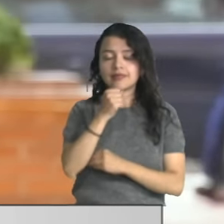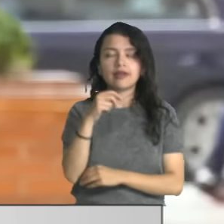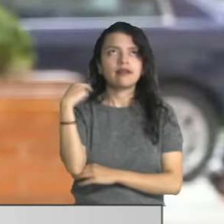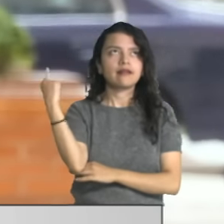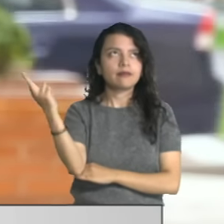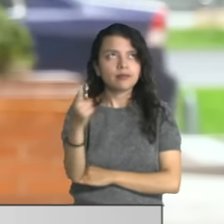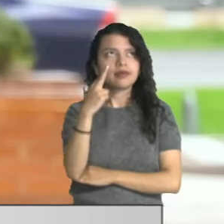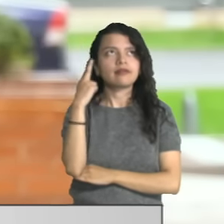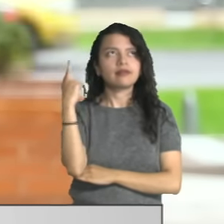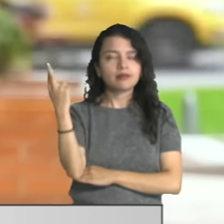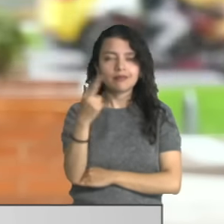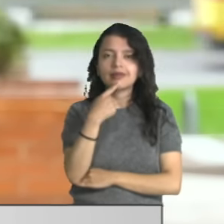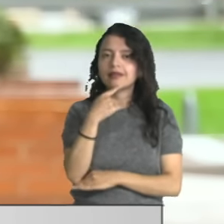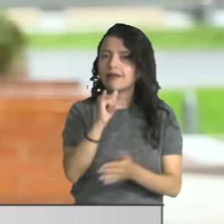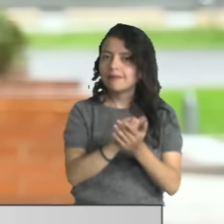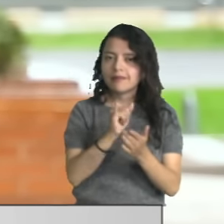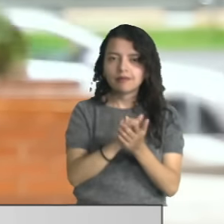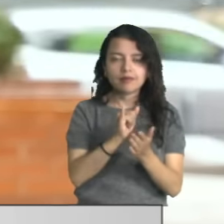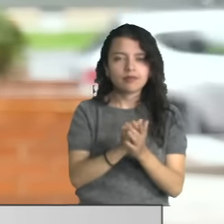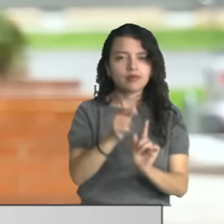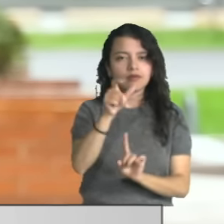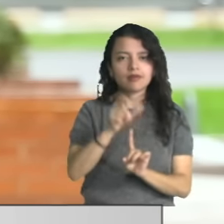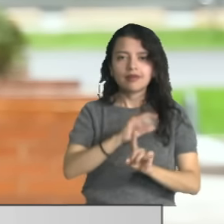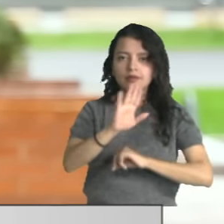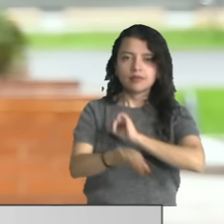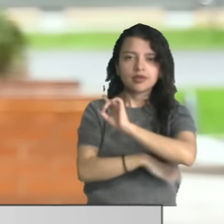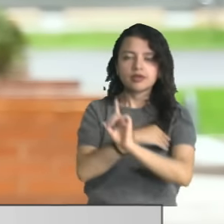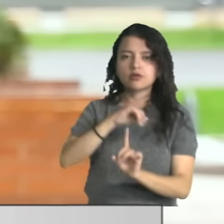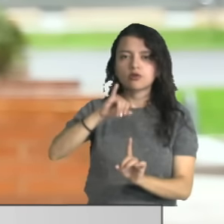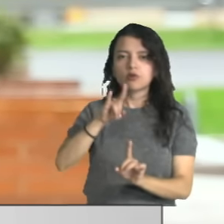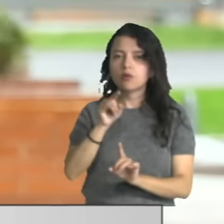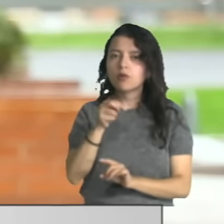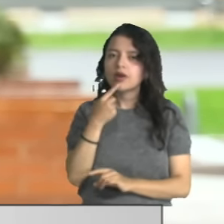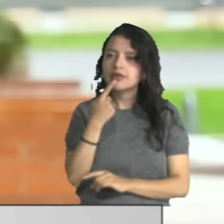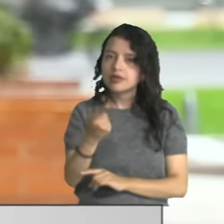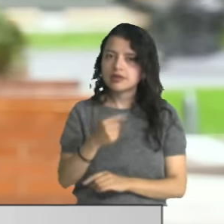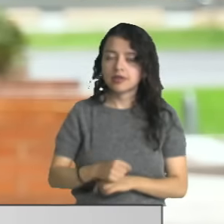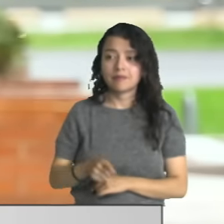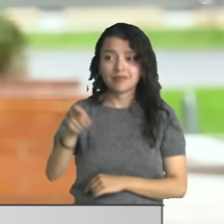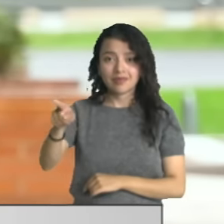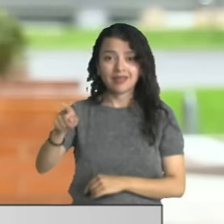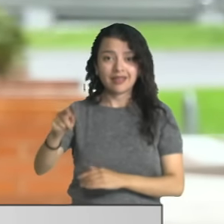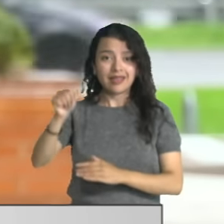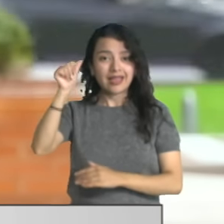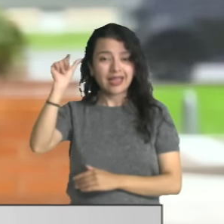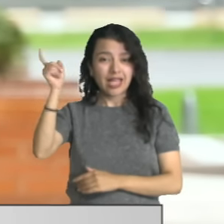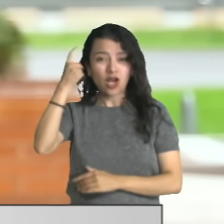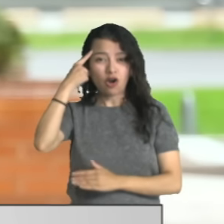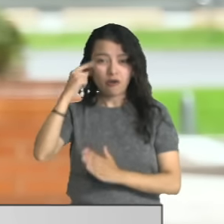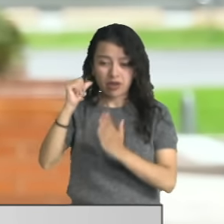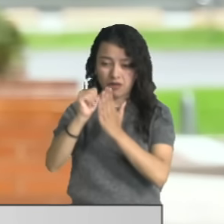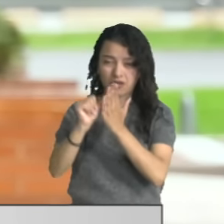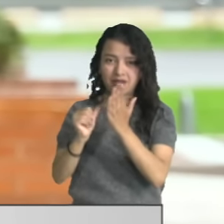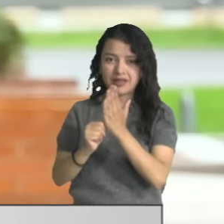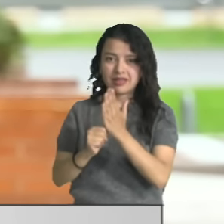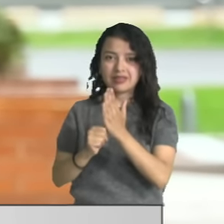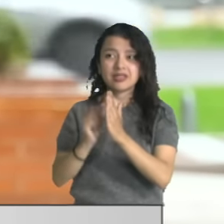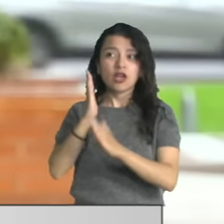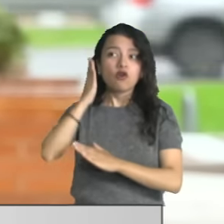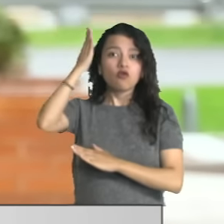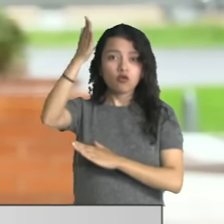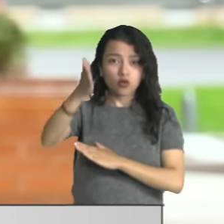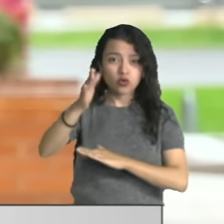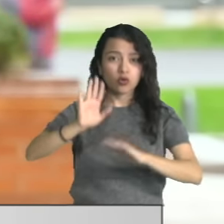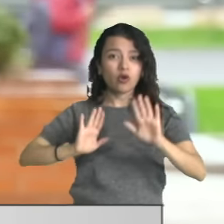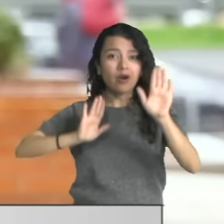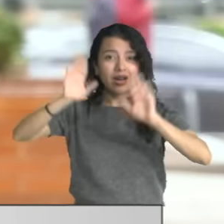el que insiste el ministro del Interior, Juan Fernando Cristo, es en que no está en la agenda del gobierno el tema de la reelección, a pesar de que hay voces